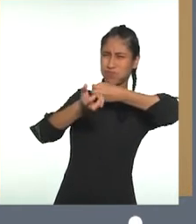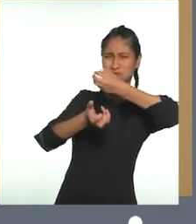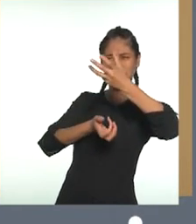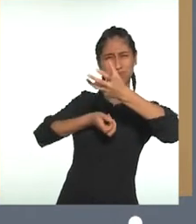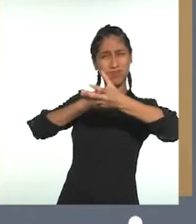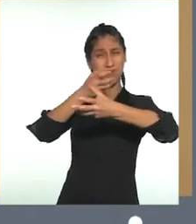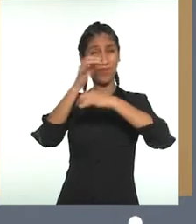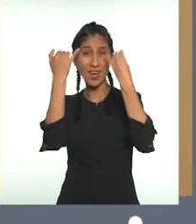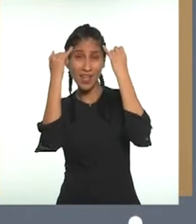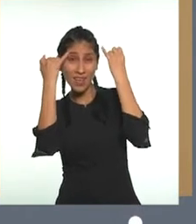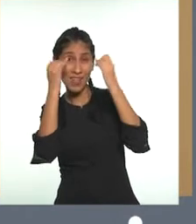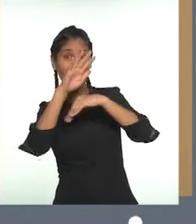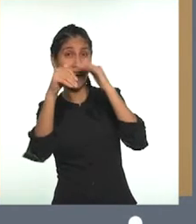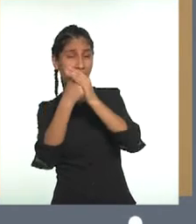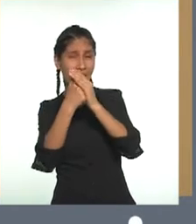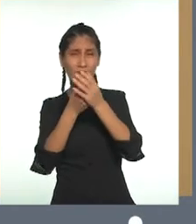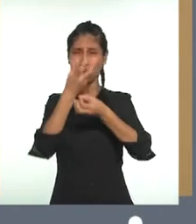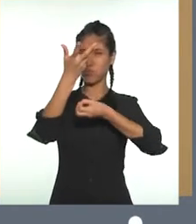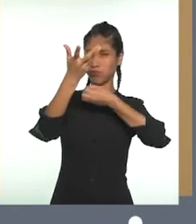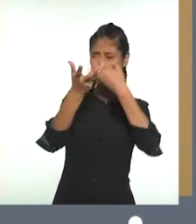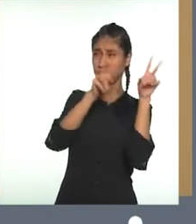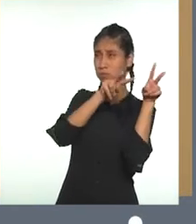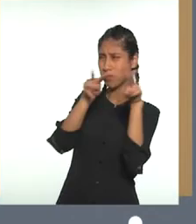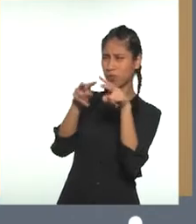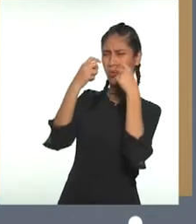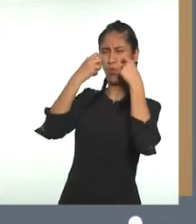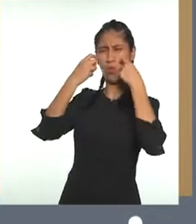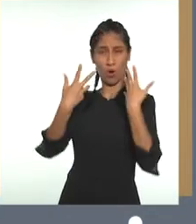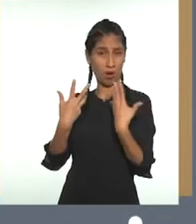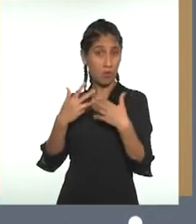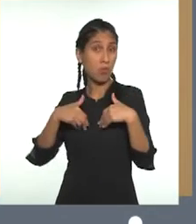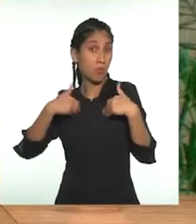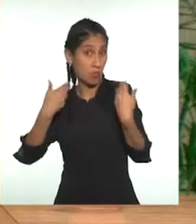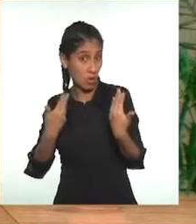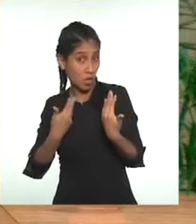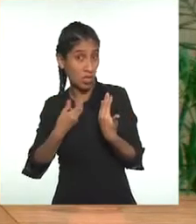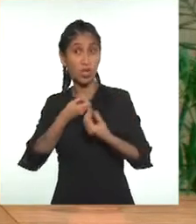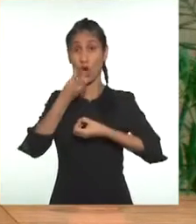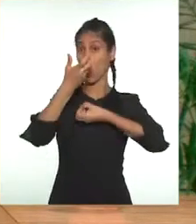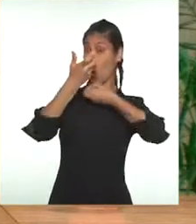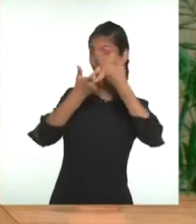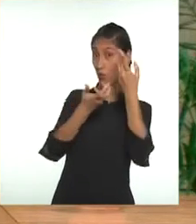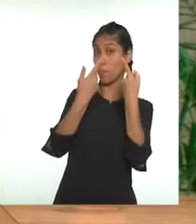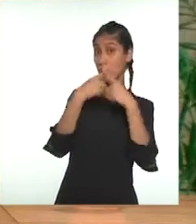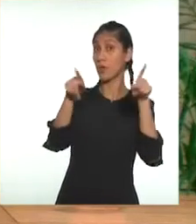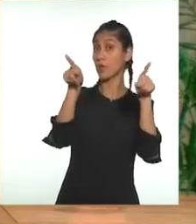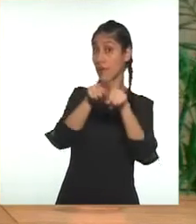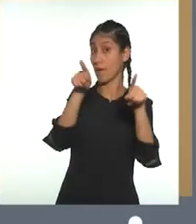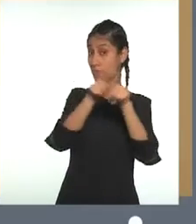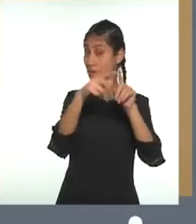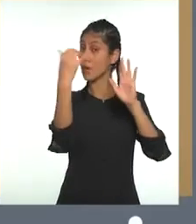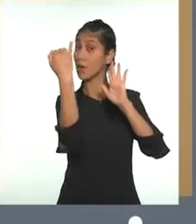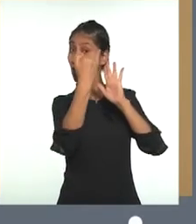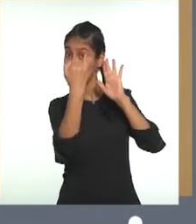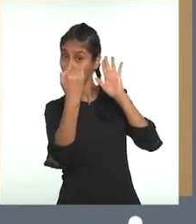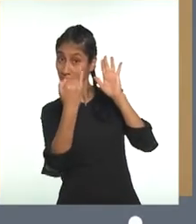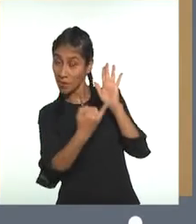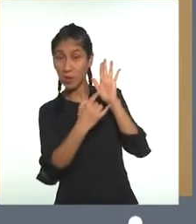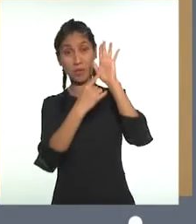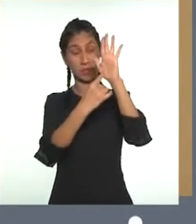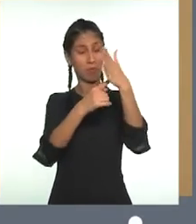ideas de todas y todos los demás. Se puede hacer con palabras. Pero también con imágenes.